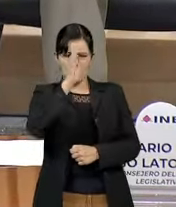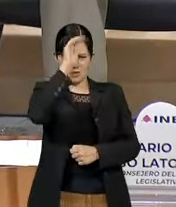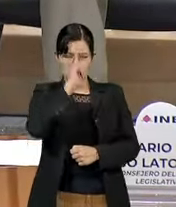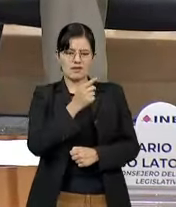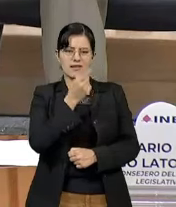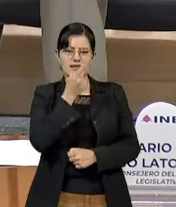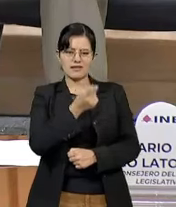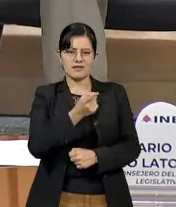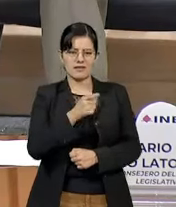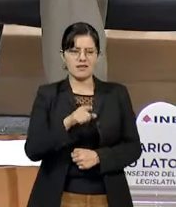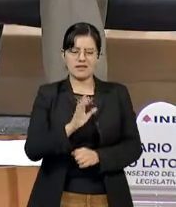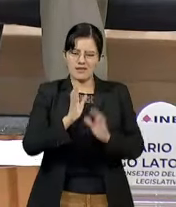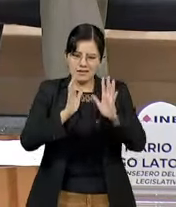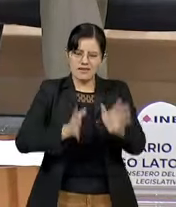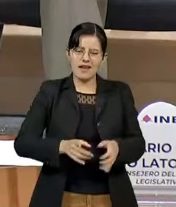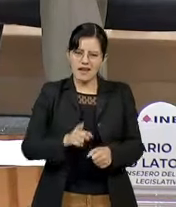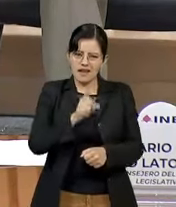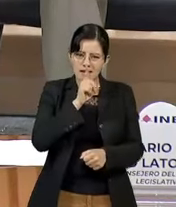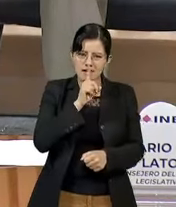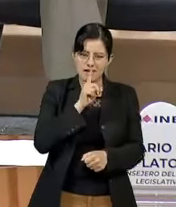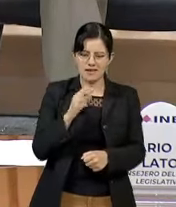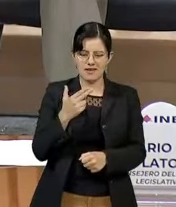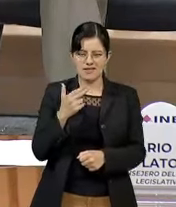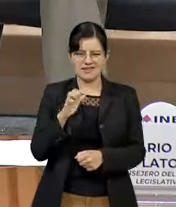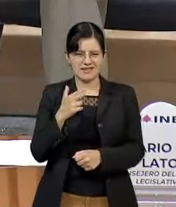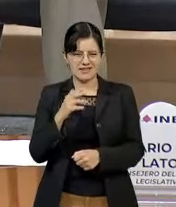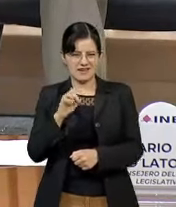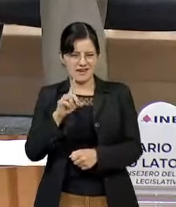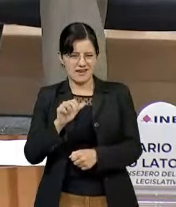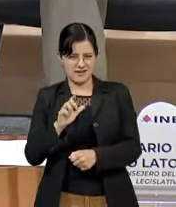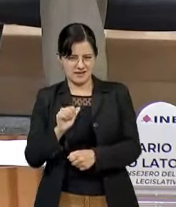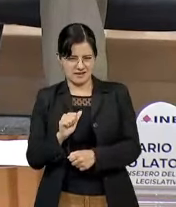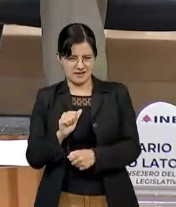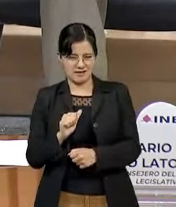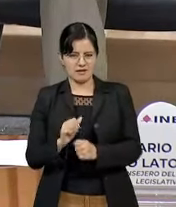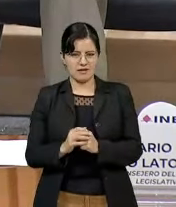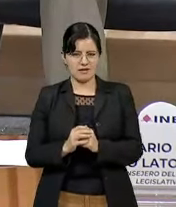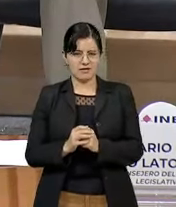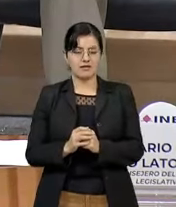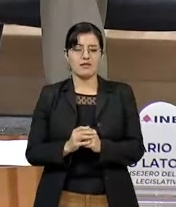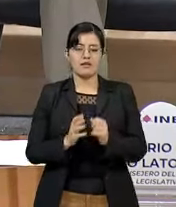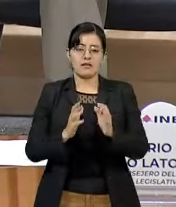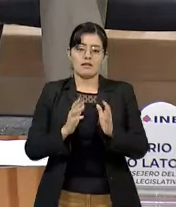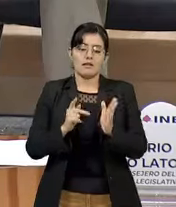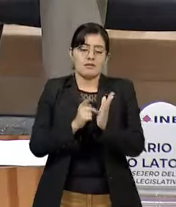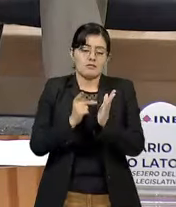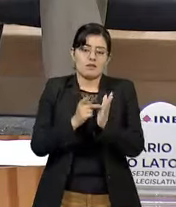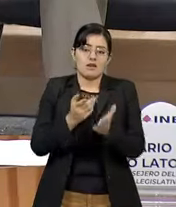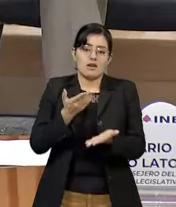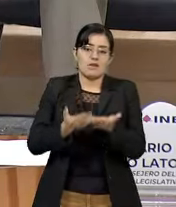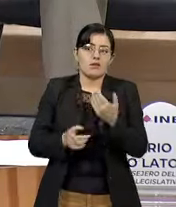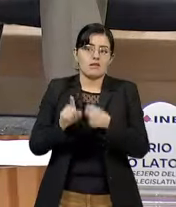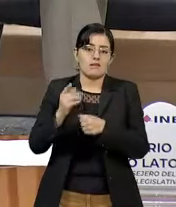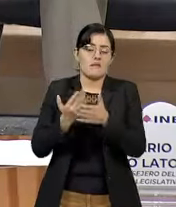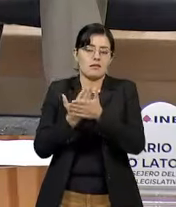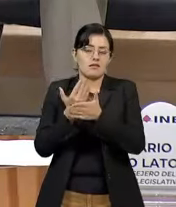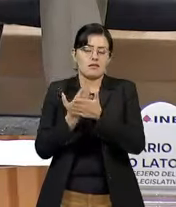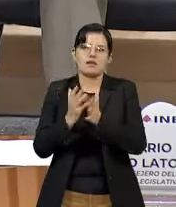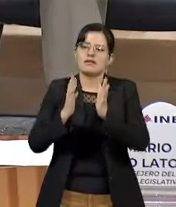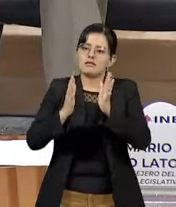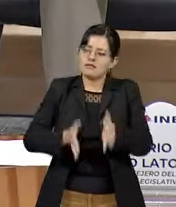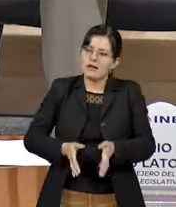cállate chachalaca Cuántas veces le tendríamos que haber dicho ya al presidente de la República en sus mañaneras Ya